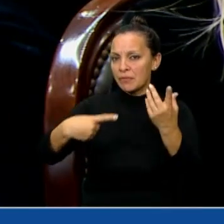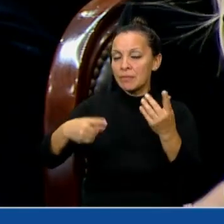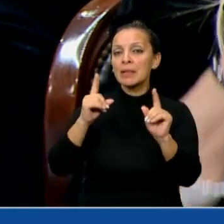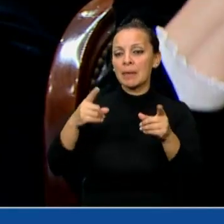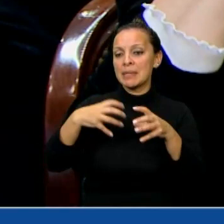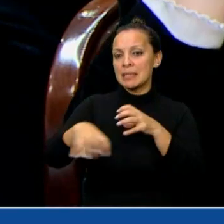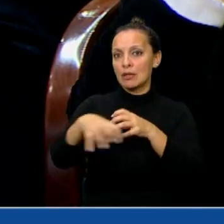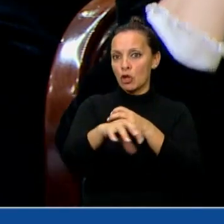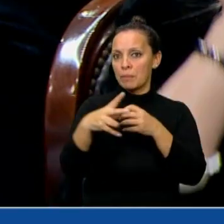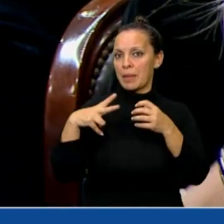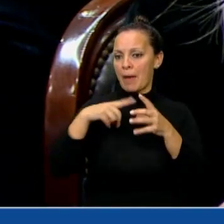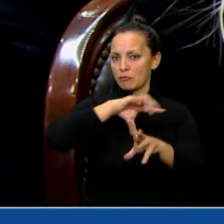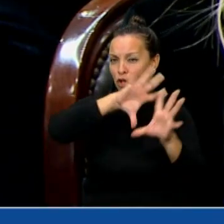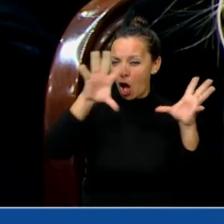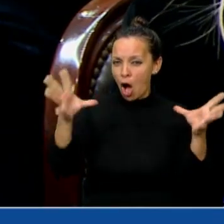sector privado.